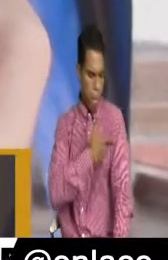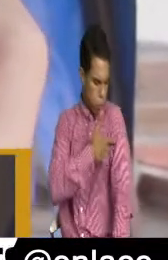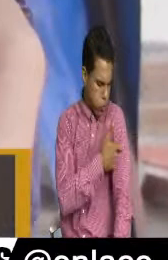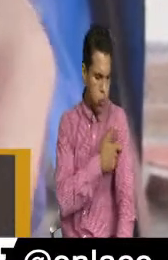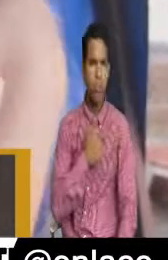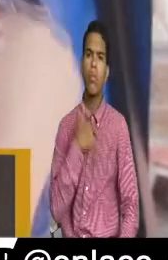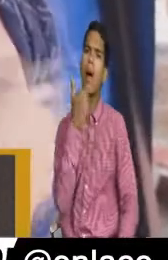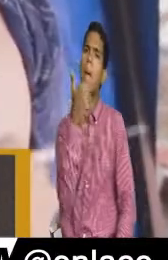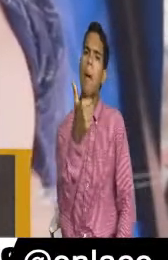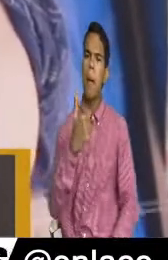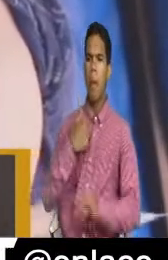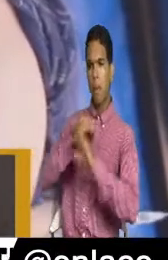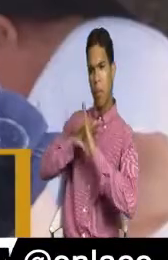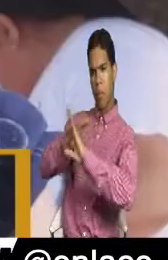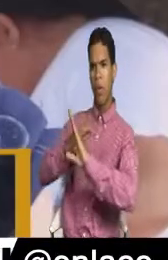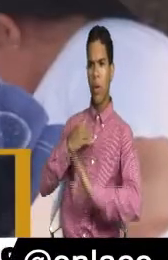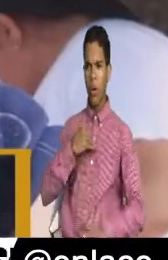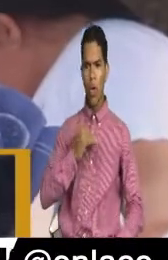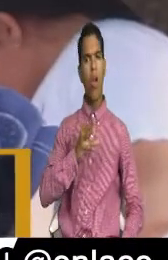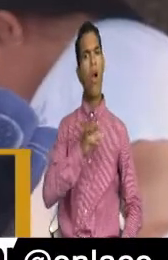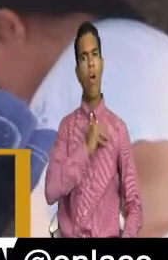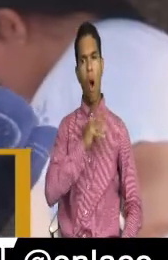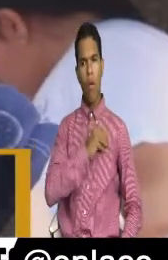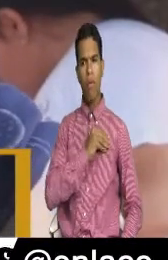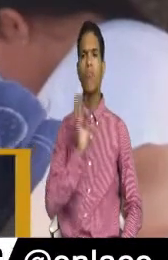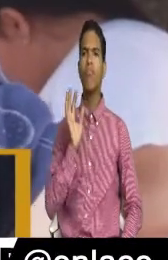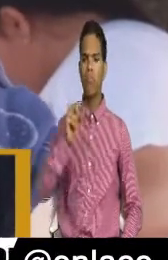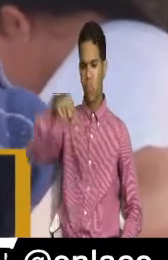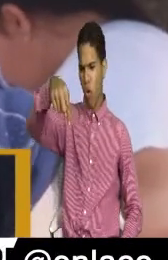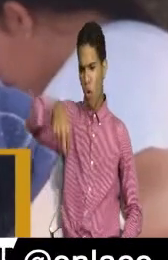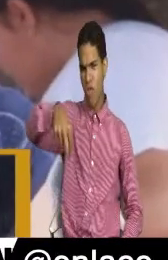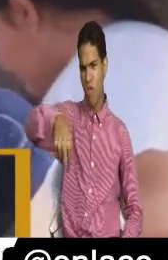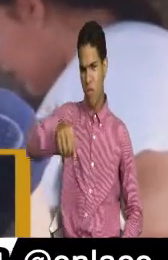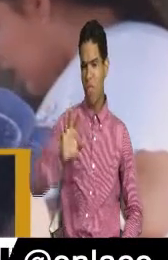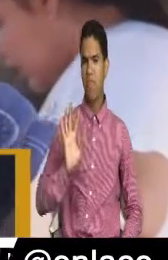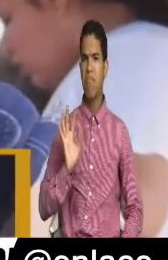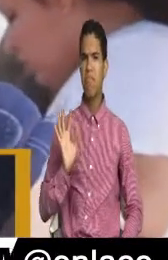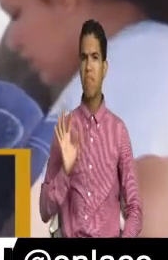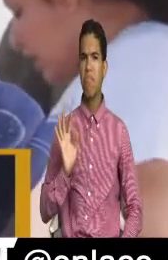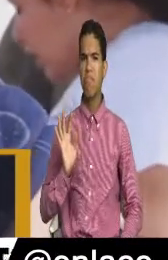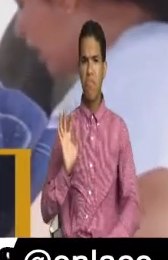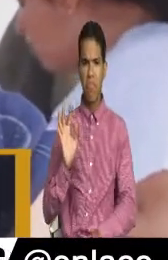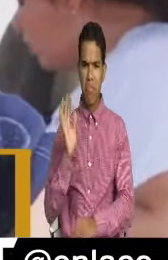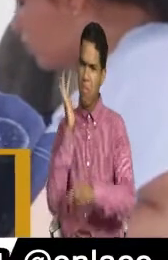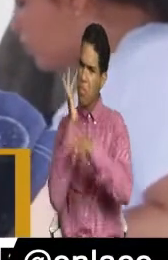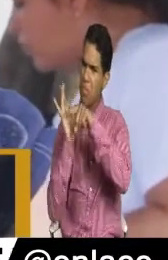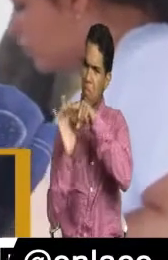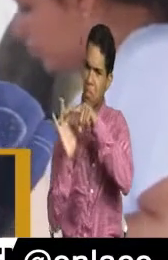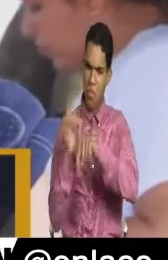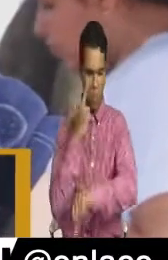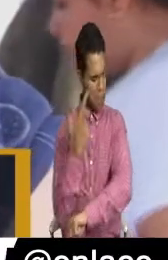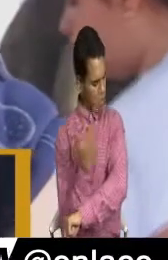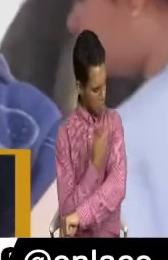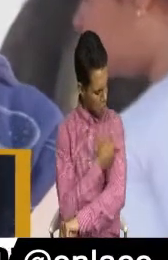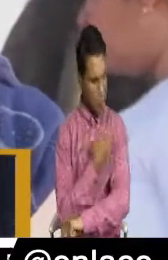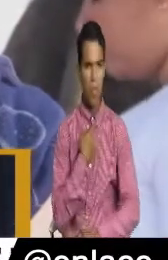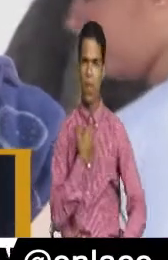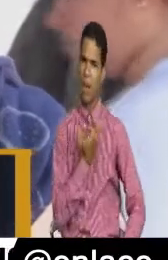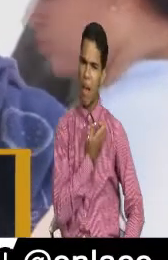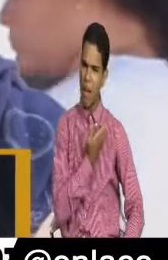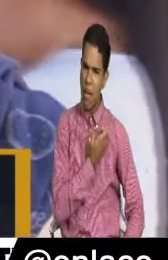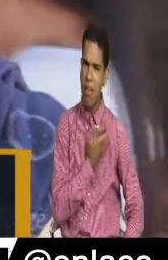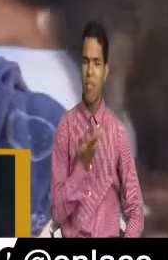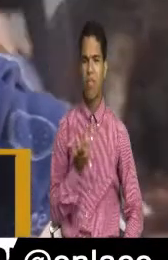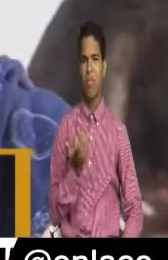influenza. Muy contento de que hoy pues la alcaldía y todas